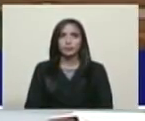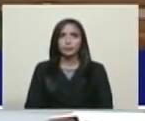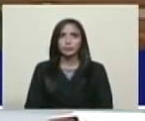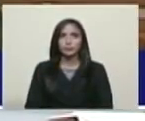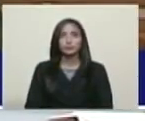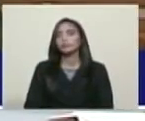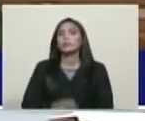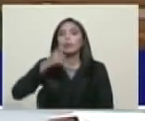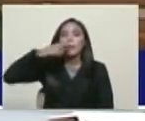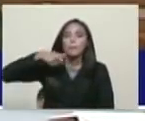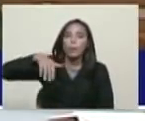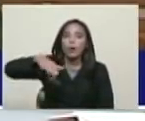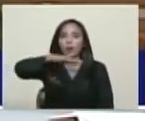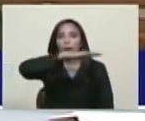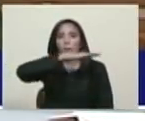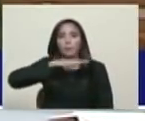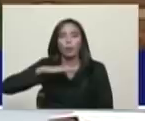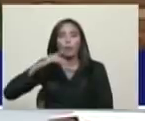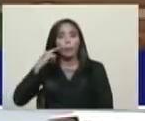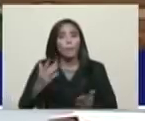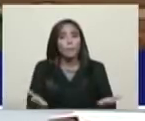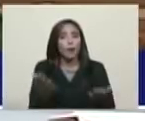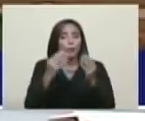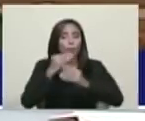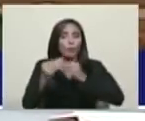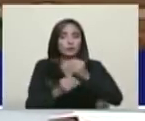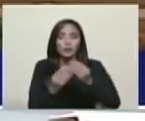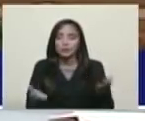Por el campo, hagámoslo todo.